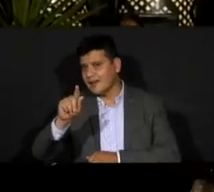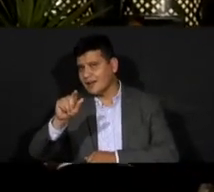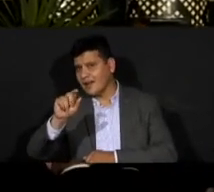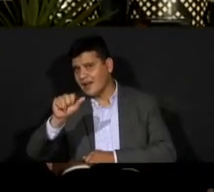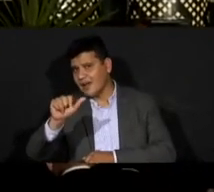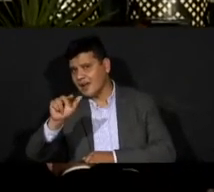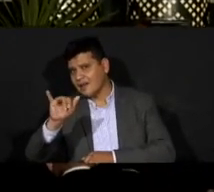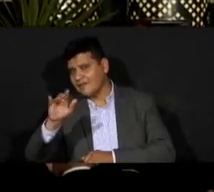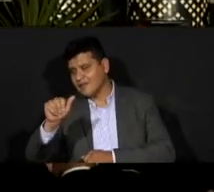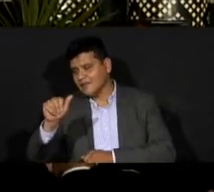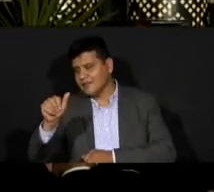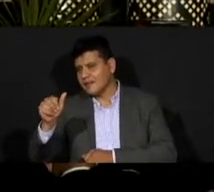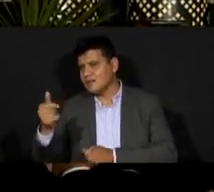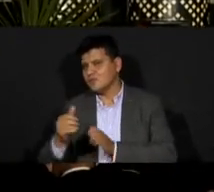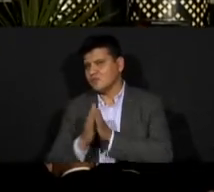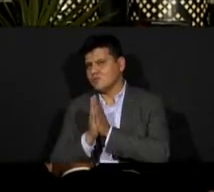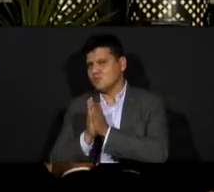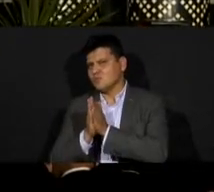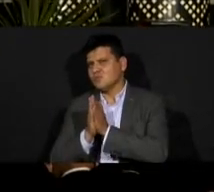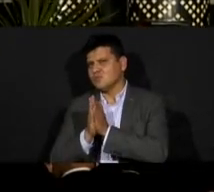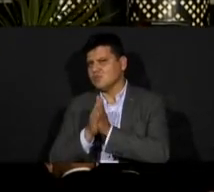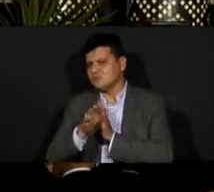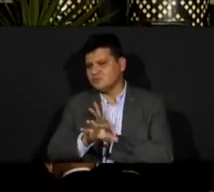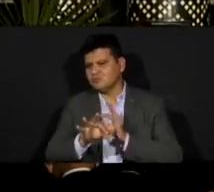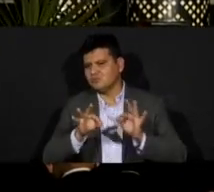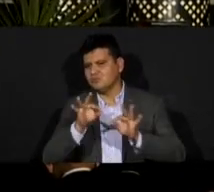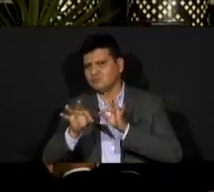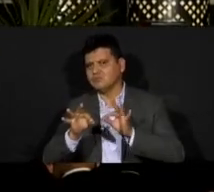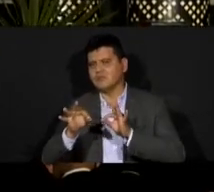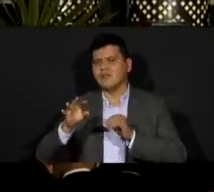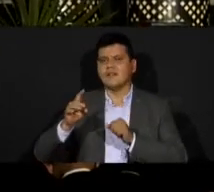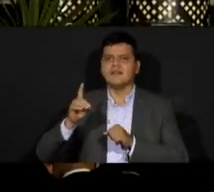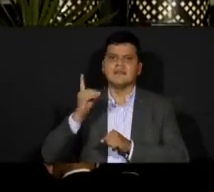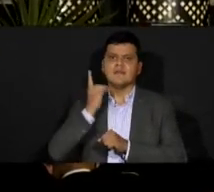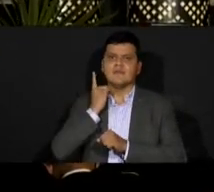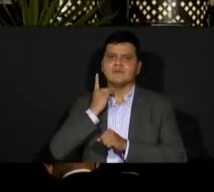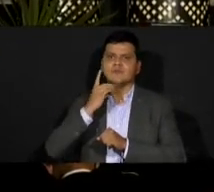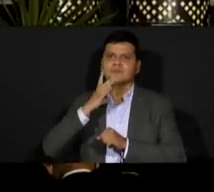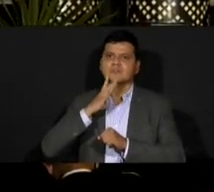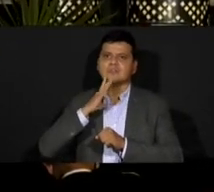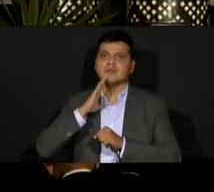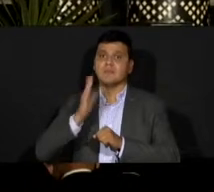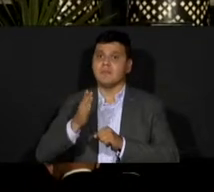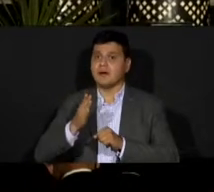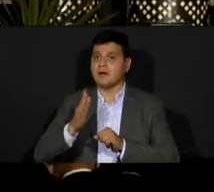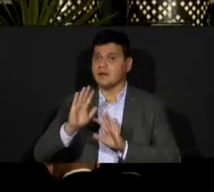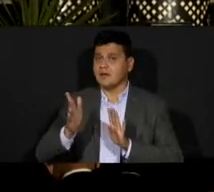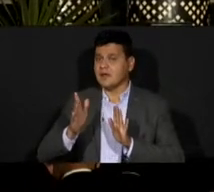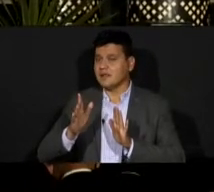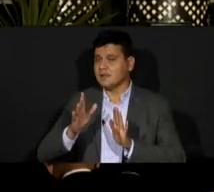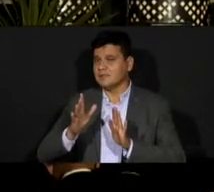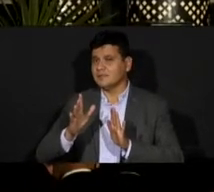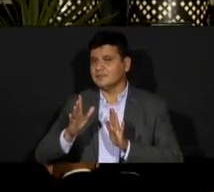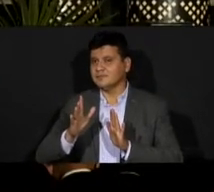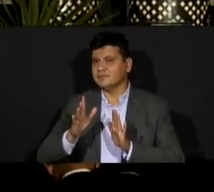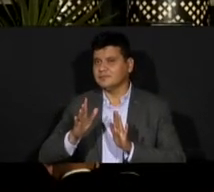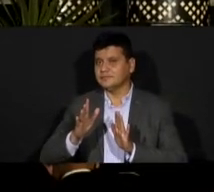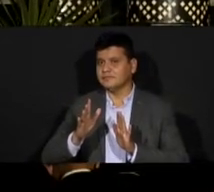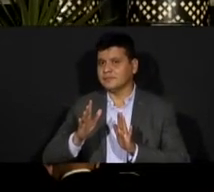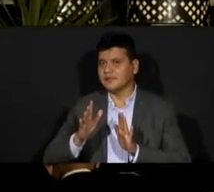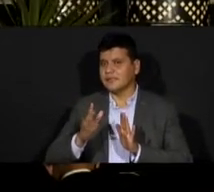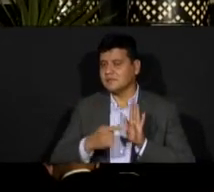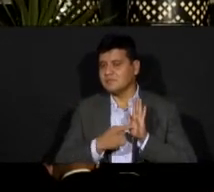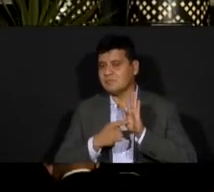y los diputados para que manifiesten de viva voz el sentido de su voto, es decir, a favor,